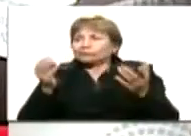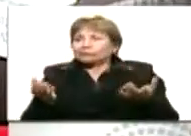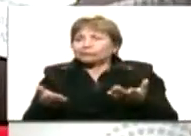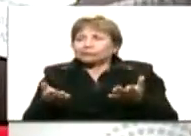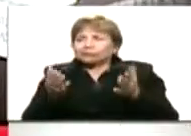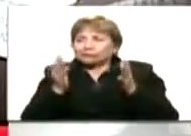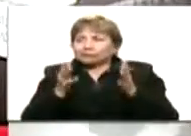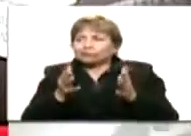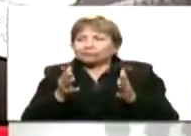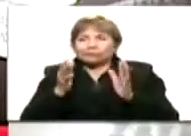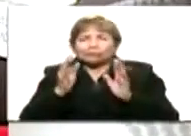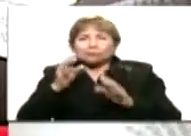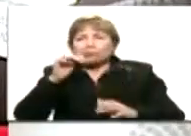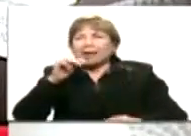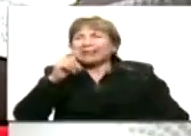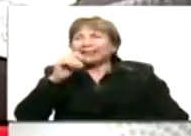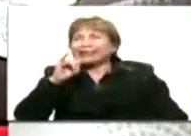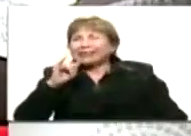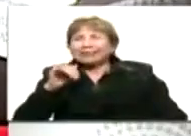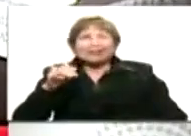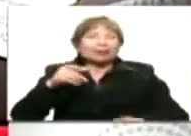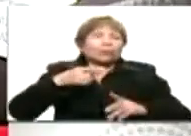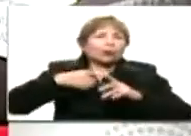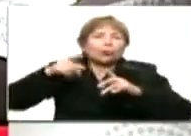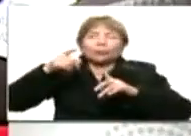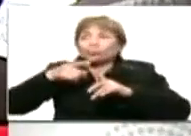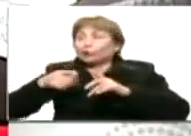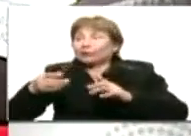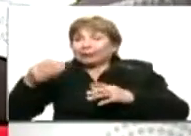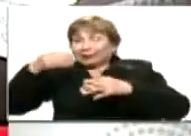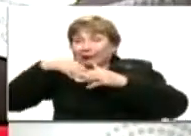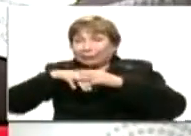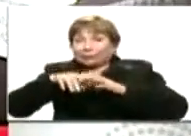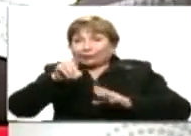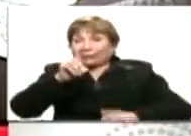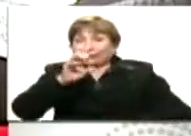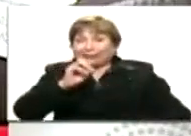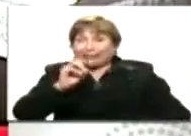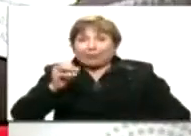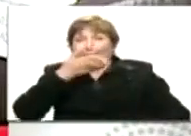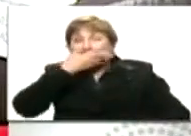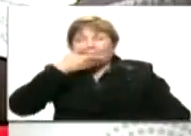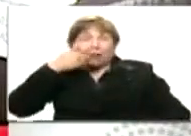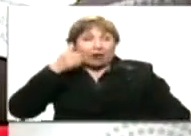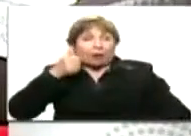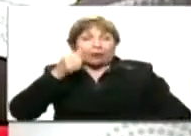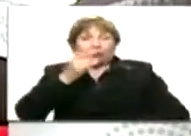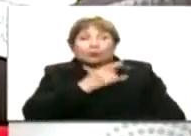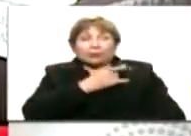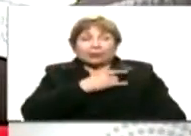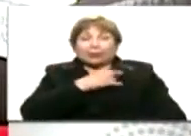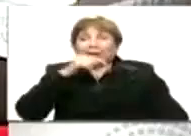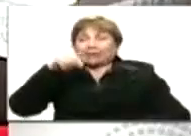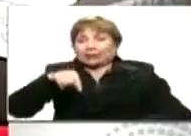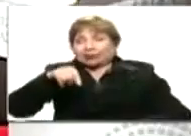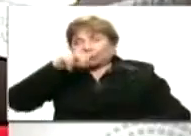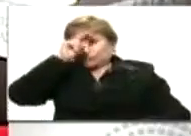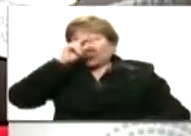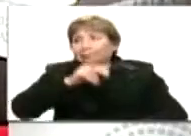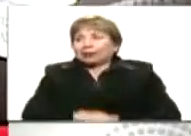que Harvard, MIT o cualquier otro referente dentro de las 100 mejores universidades tenga su banderita en nuestro